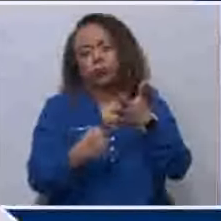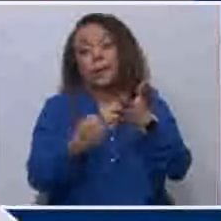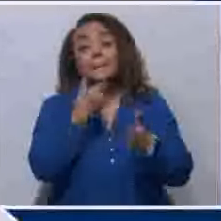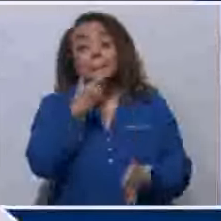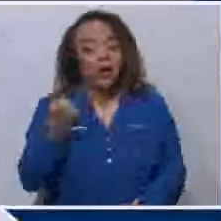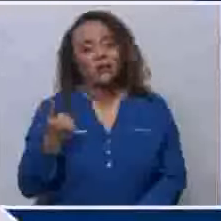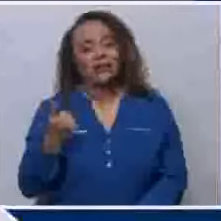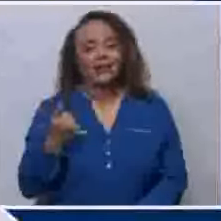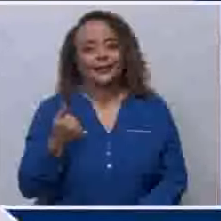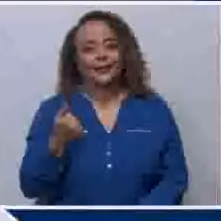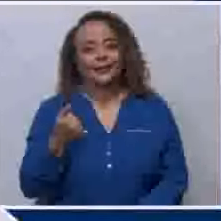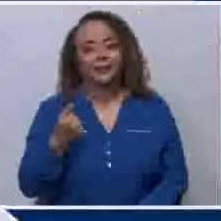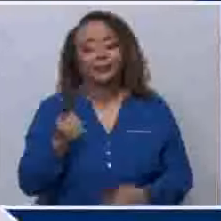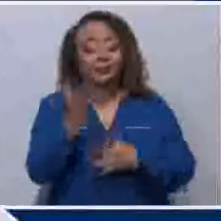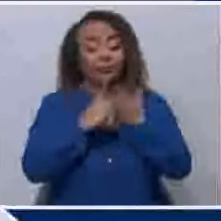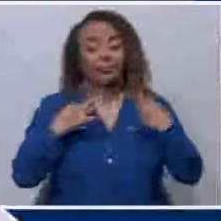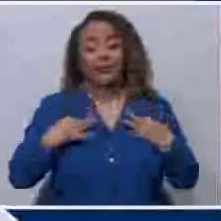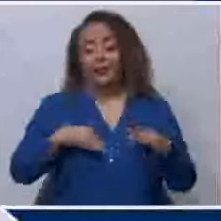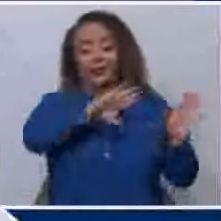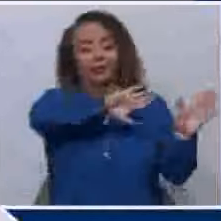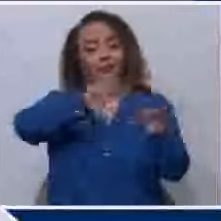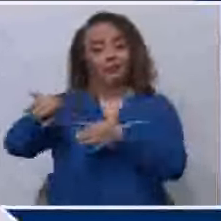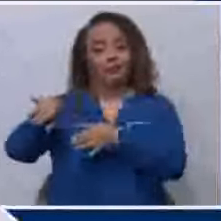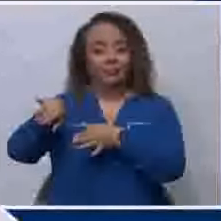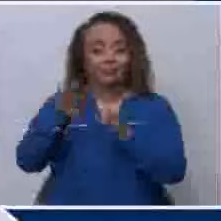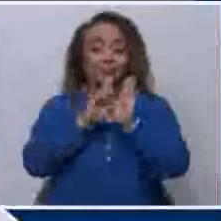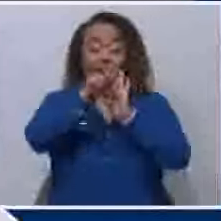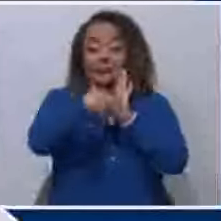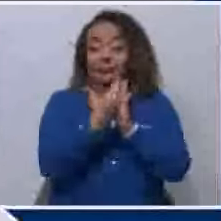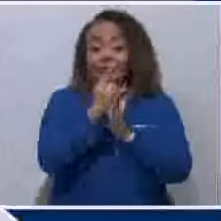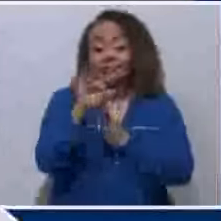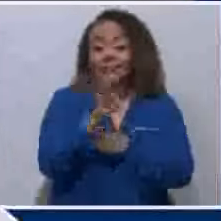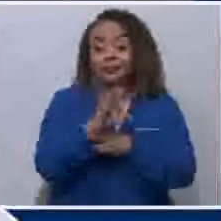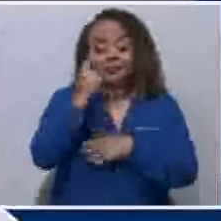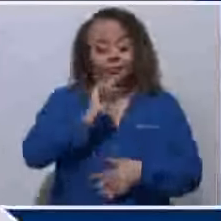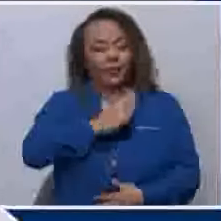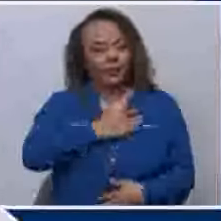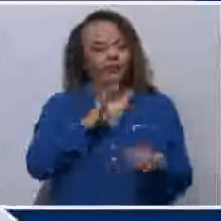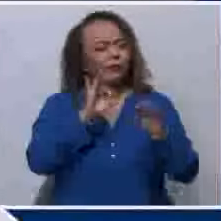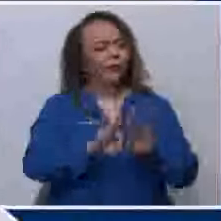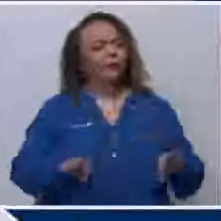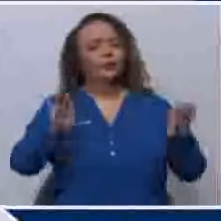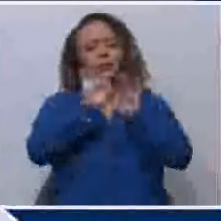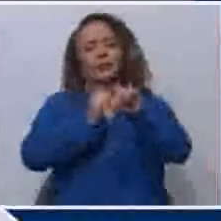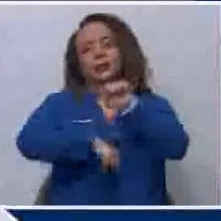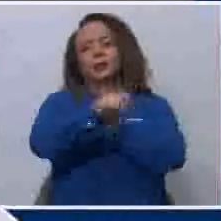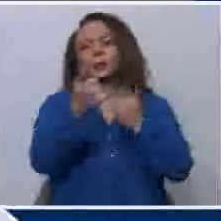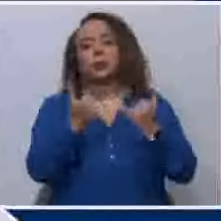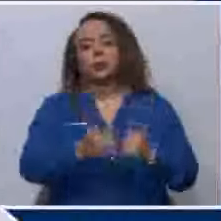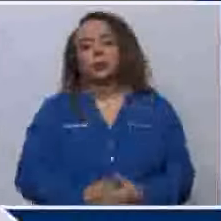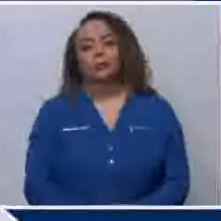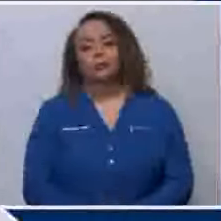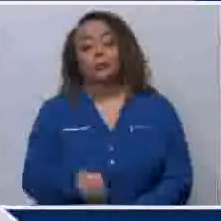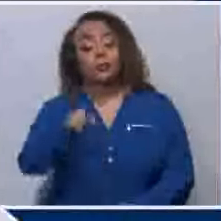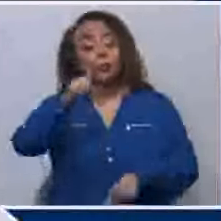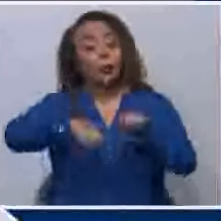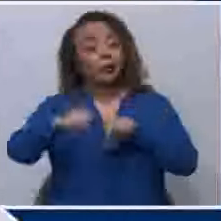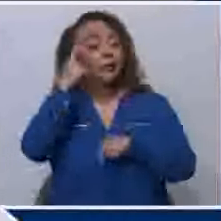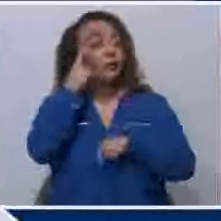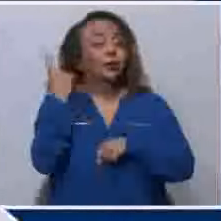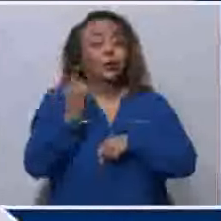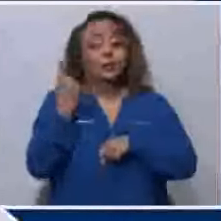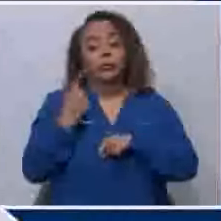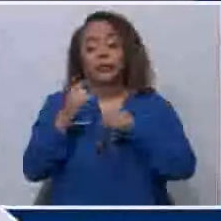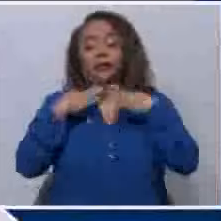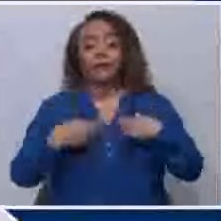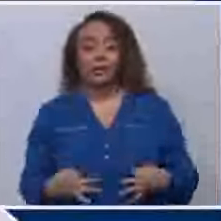mejores que dejan la parte física en un segundo plano. Roles y funciones para mí es fundamental en el fútbol actual. No podés pensar solamente en el